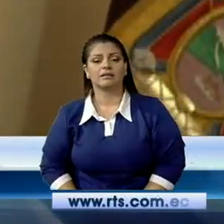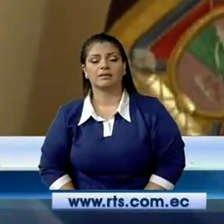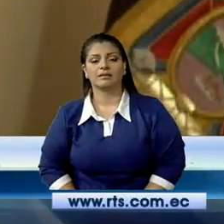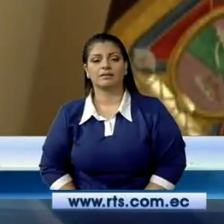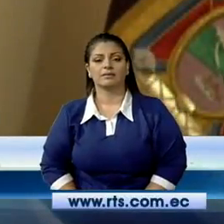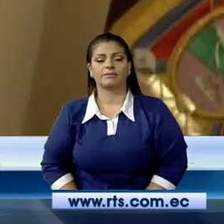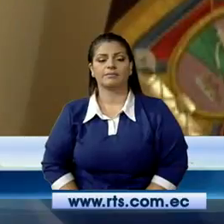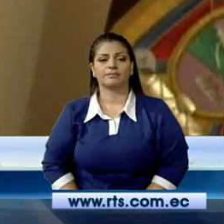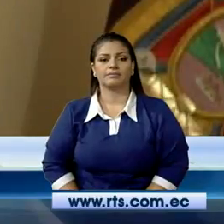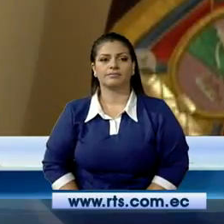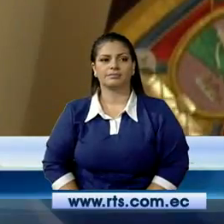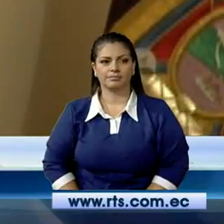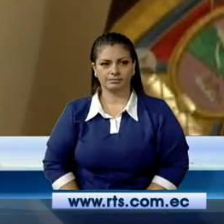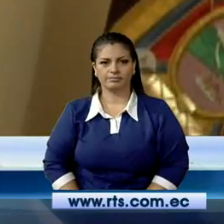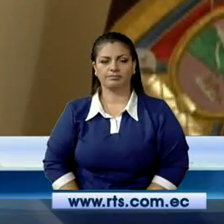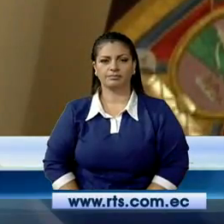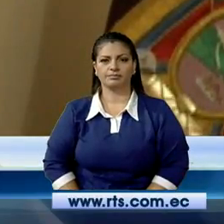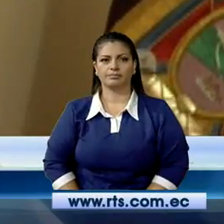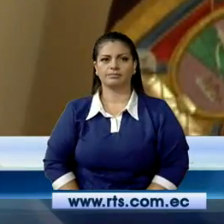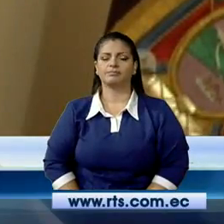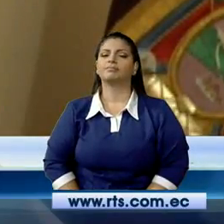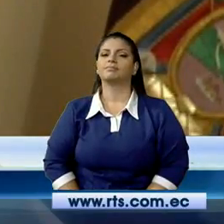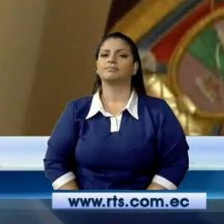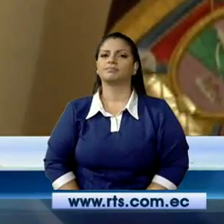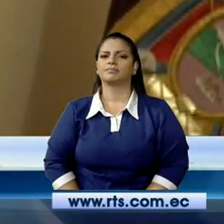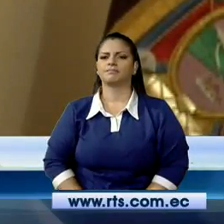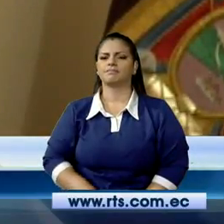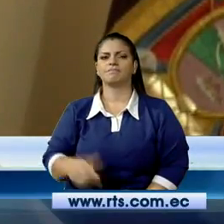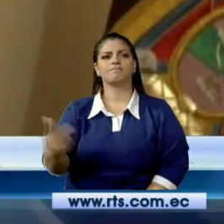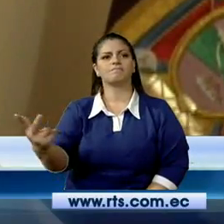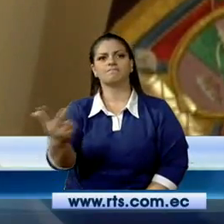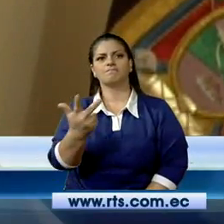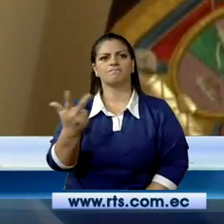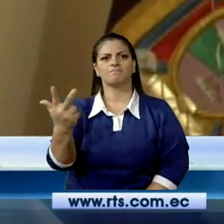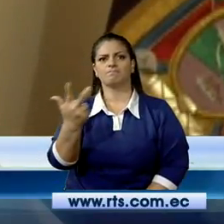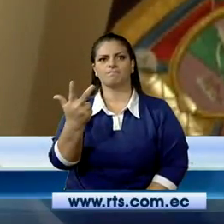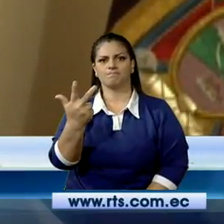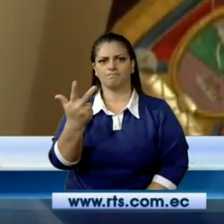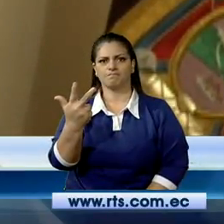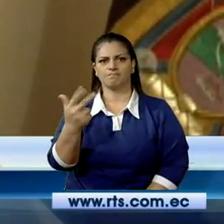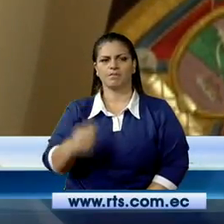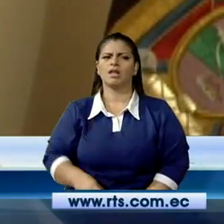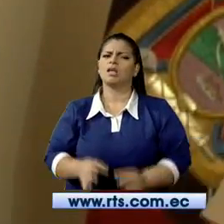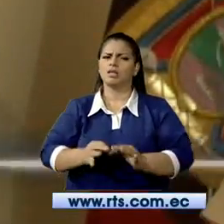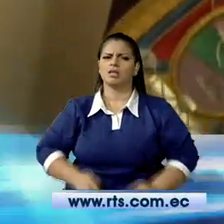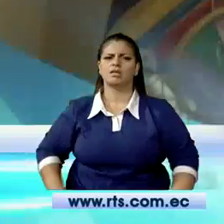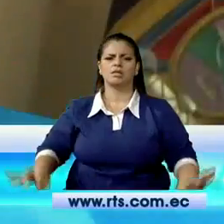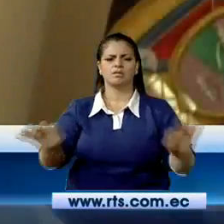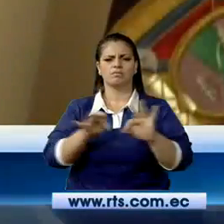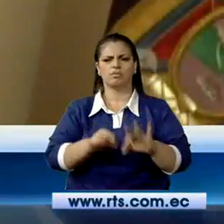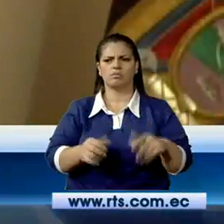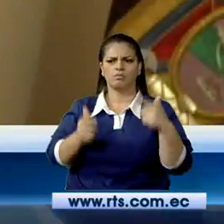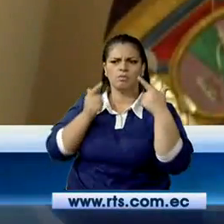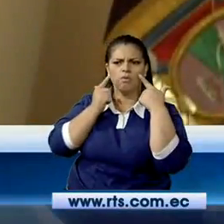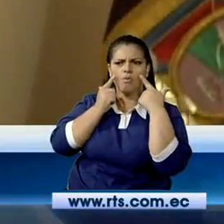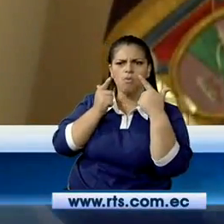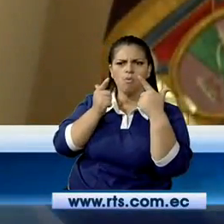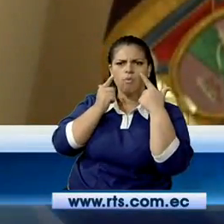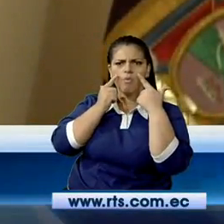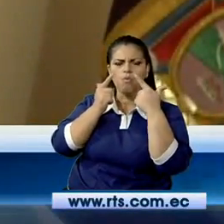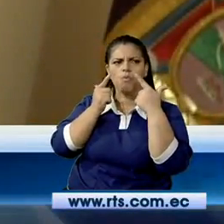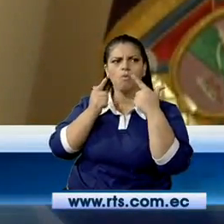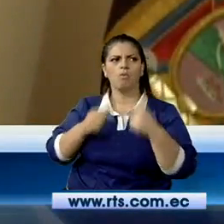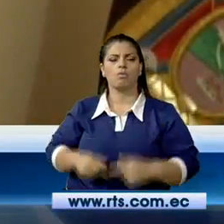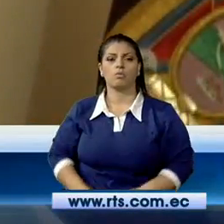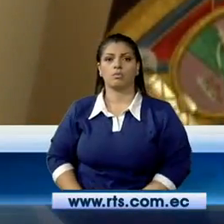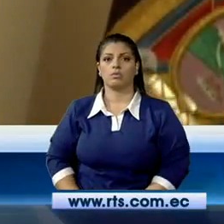y en función de ello establecer puntos y corredores seguros. Primero, a vigilar la parte preventiva y segundo, pues a reaccionar